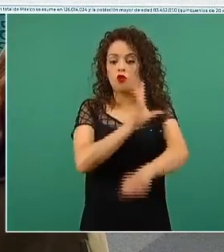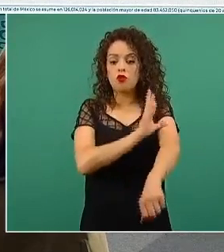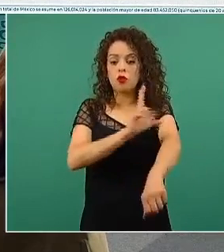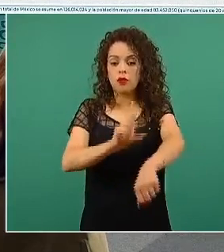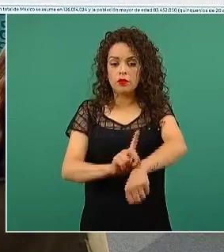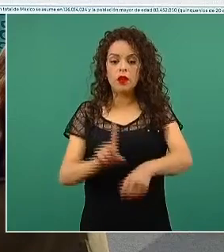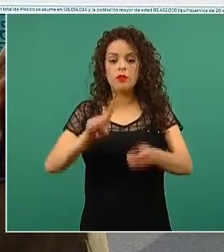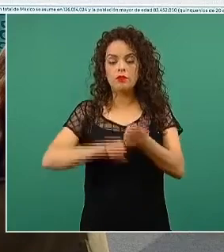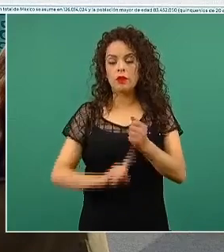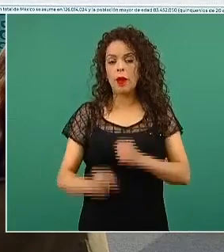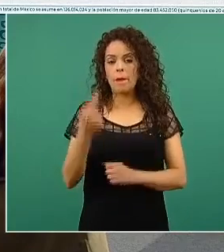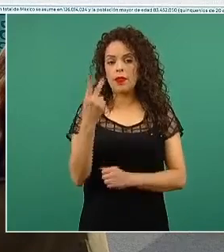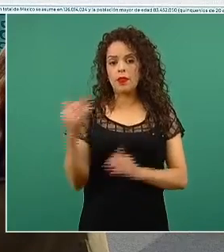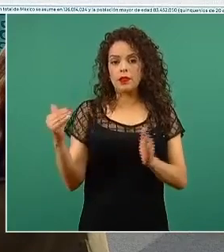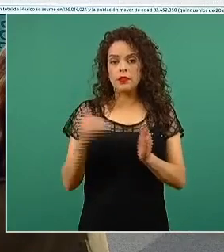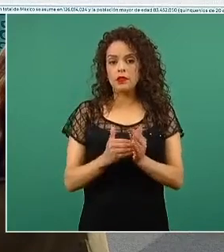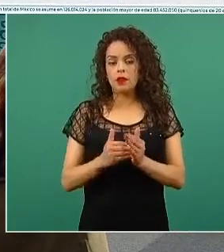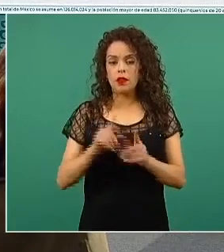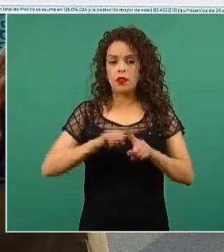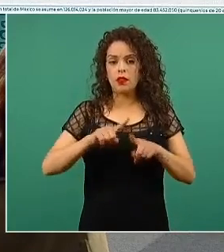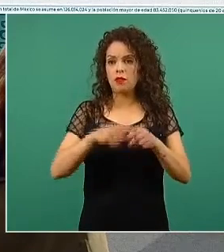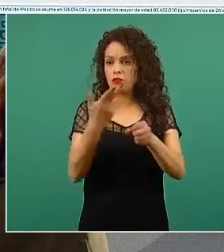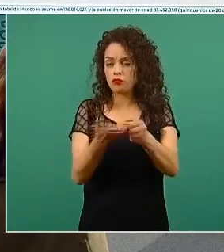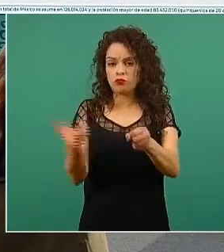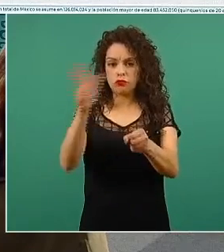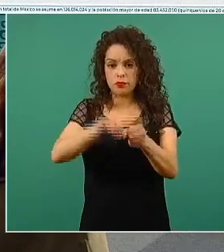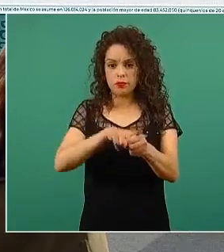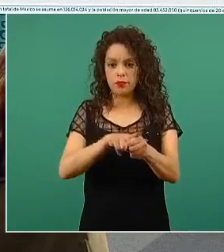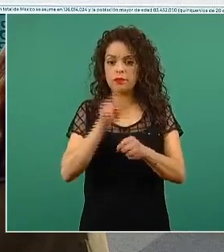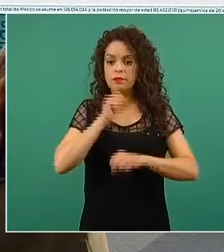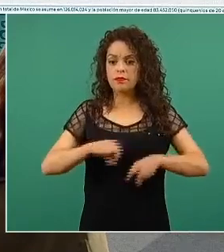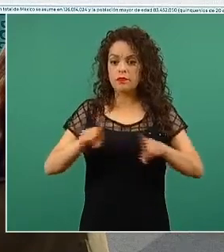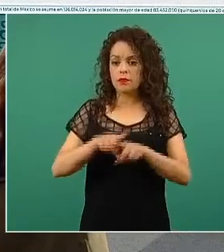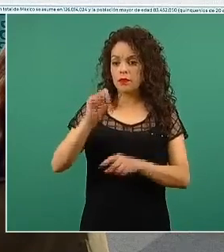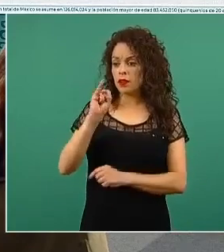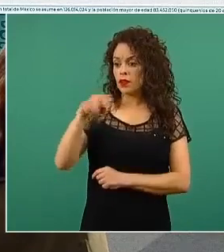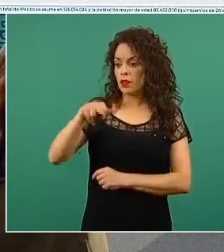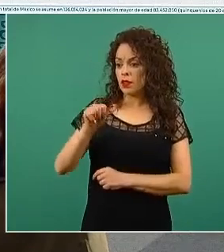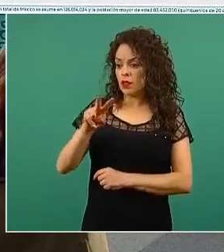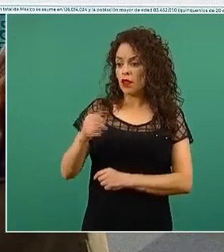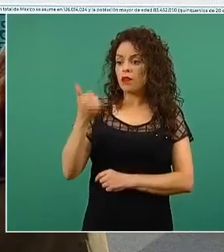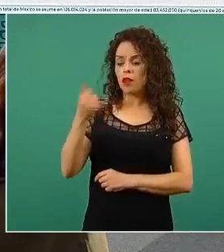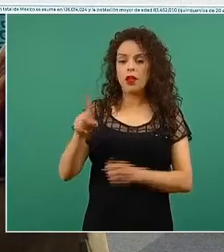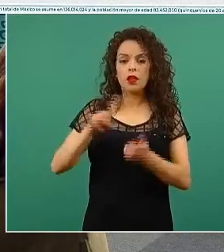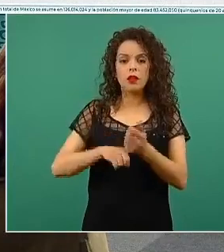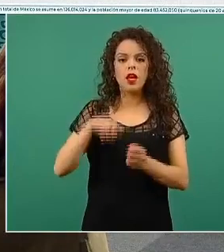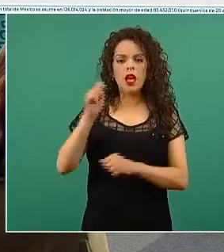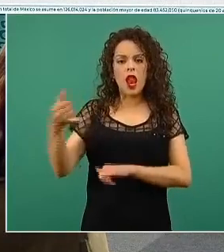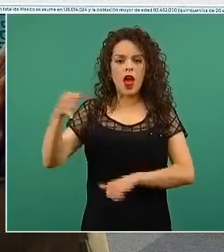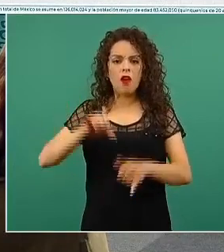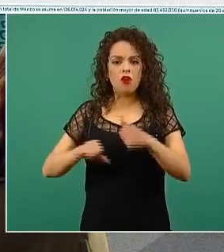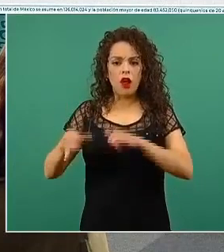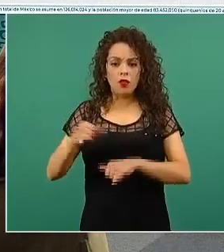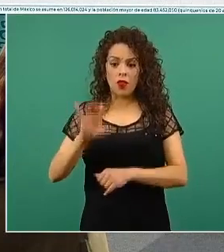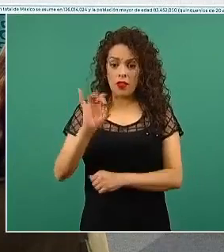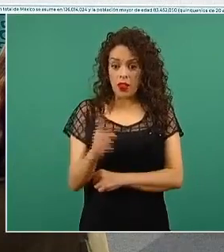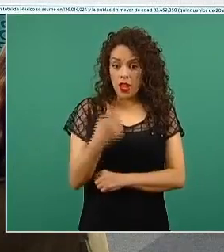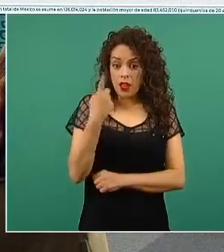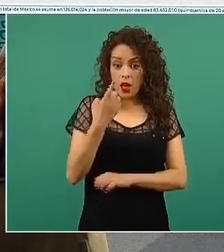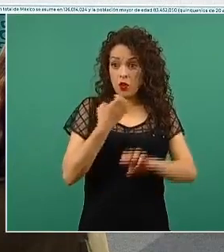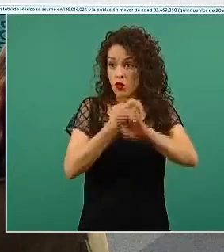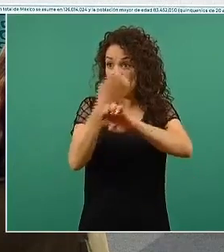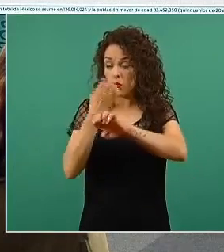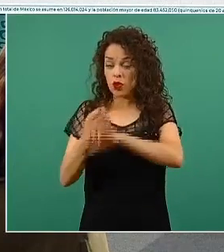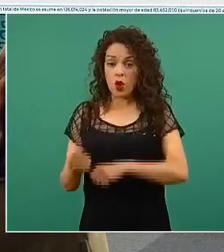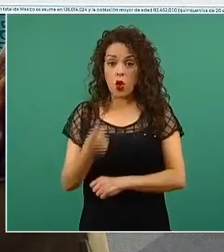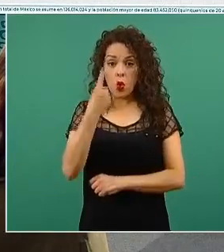25,000 unidades de salud. Obviamente el SINAVE también integra la Red Nacional de Laboratorios de Salud Pública, 31 laboratorios estatales,